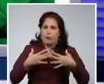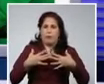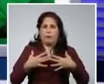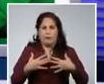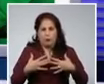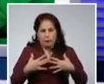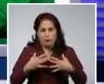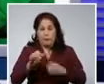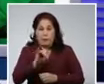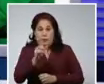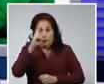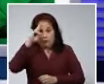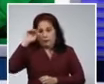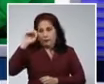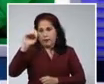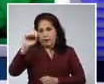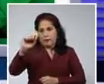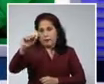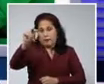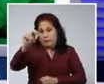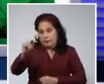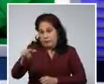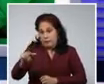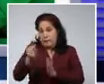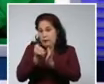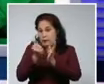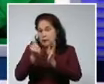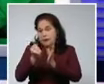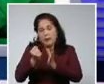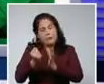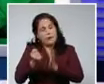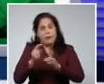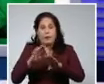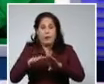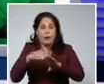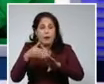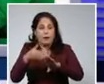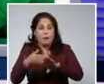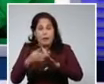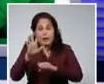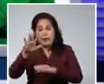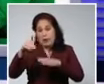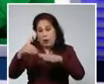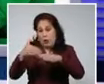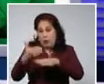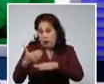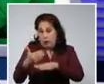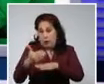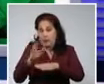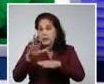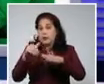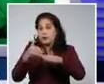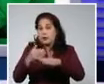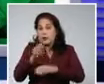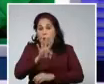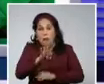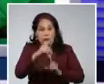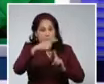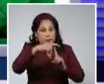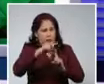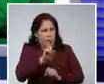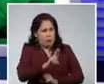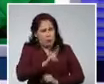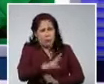se ingresó y lamentablemente después de una estadía de 5 días, 4 de ellos en terapia